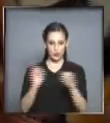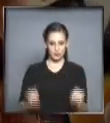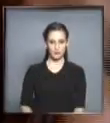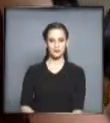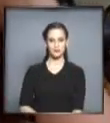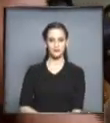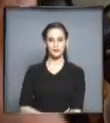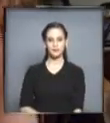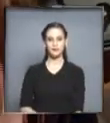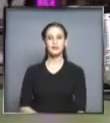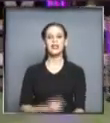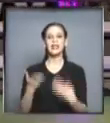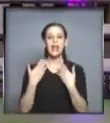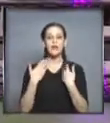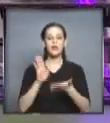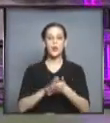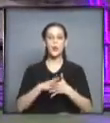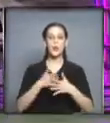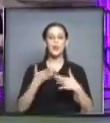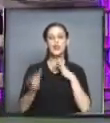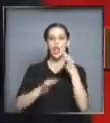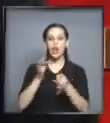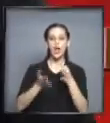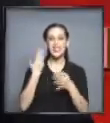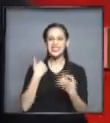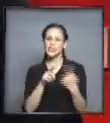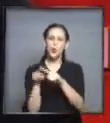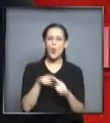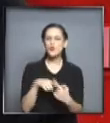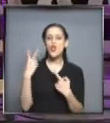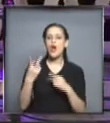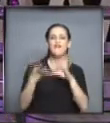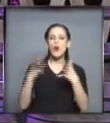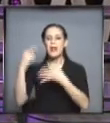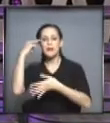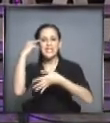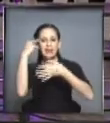Había, querías matizar toda esta charla con la que nos fuimos con Juan Manuel y Adam, dos posiciones